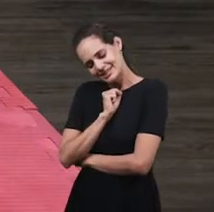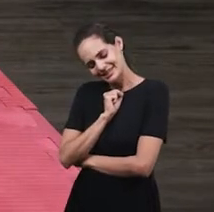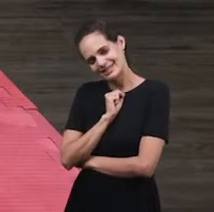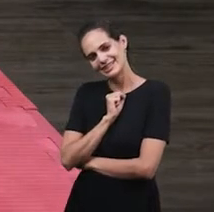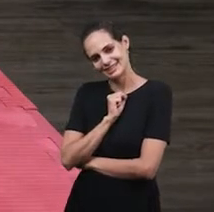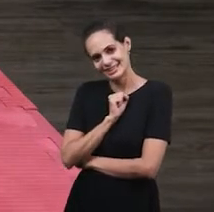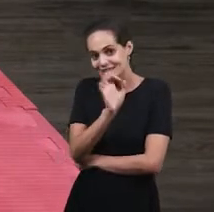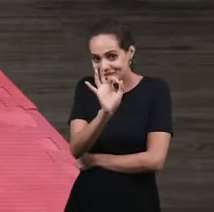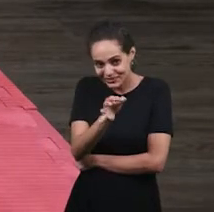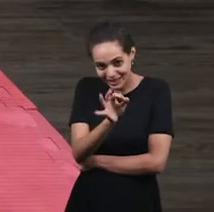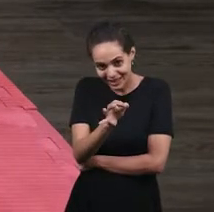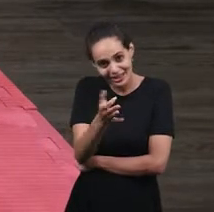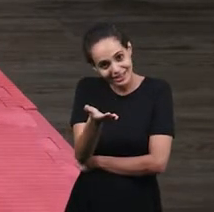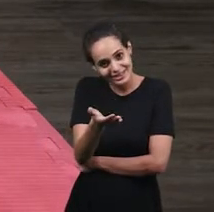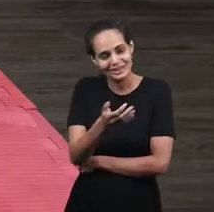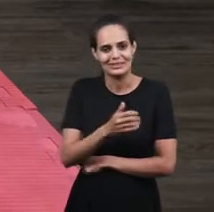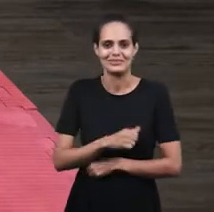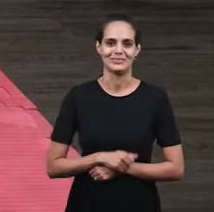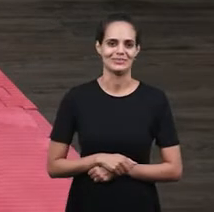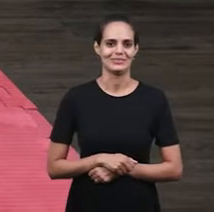ama, ¿no?